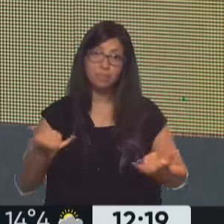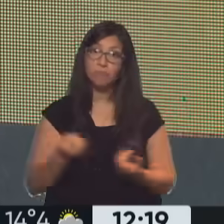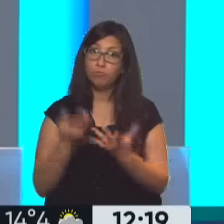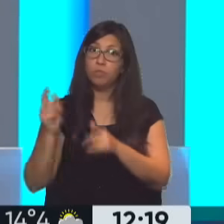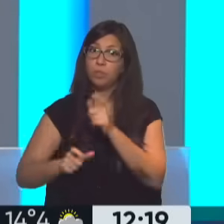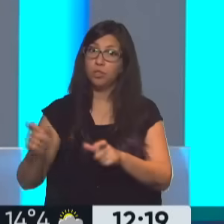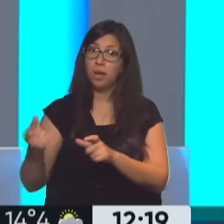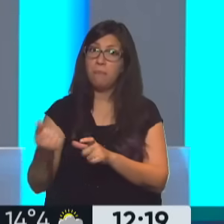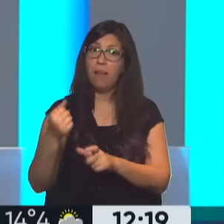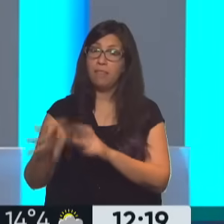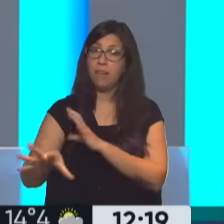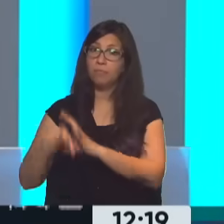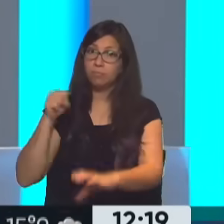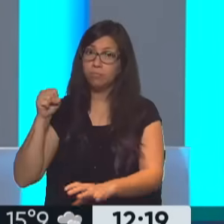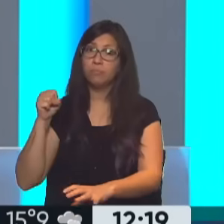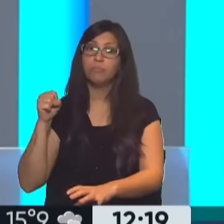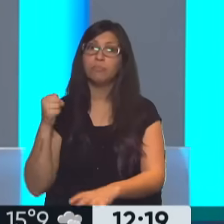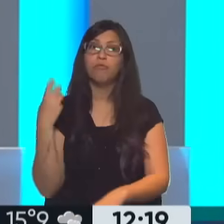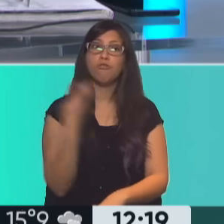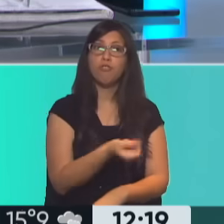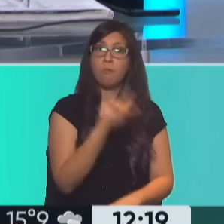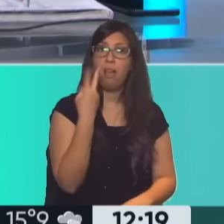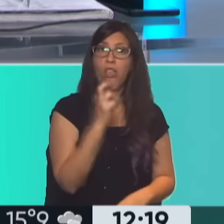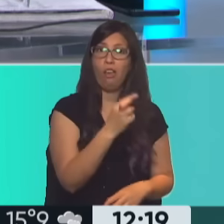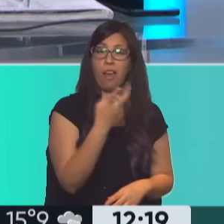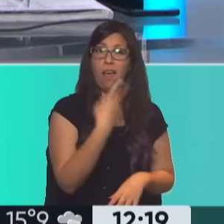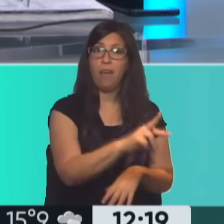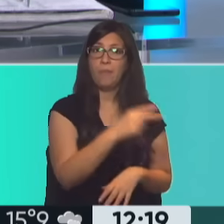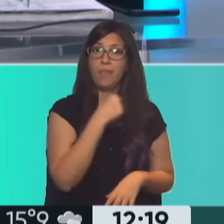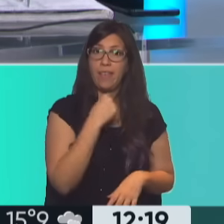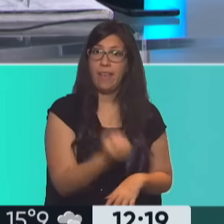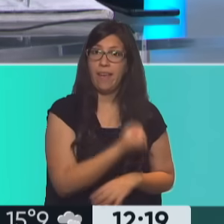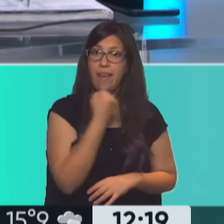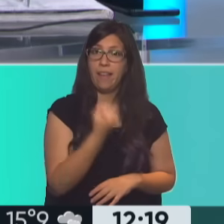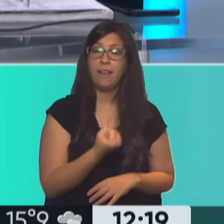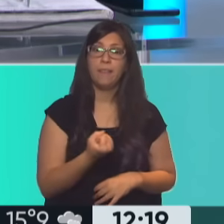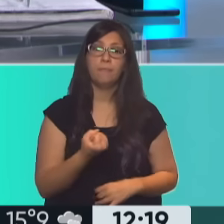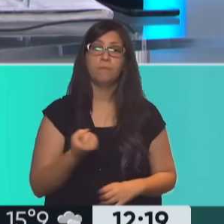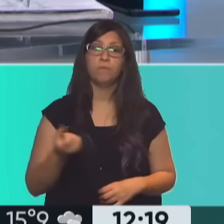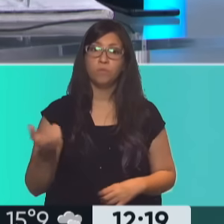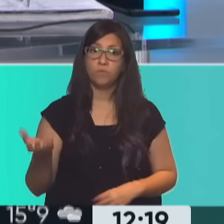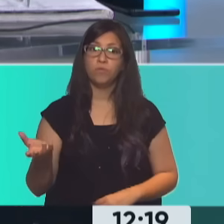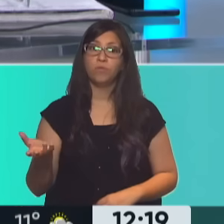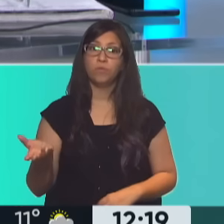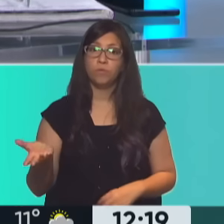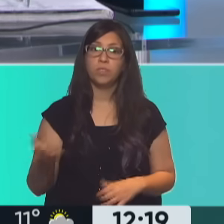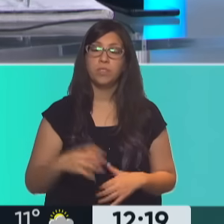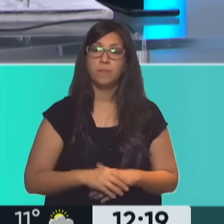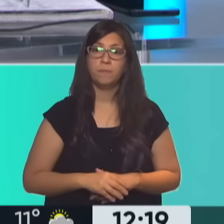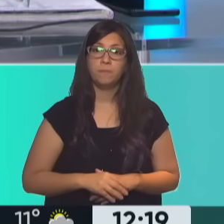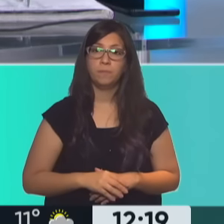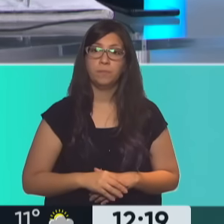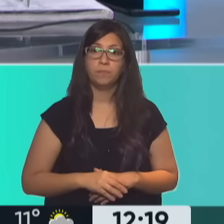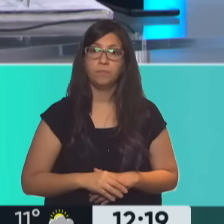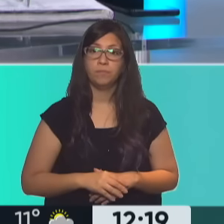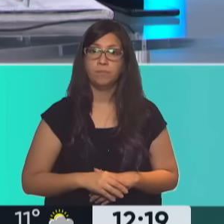está Está tratando de comprar dólares estamos tomando referencias de que en en muchas eh